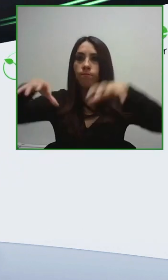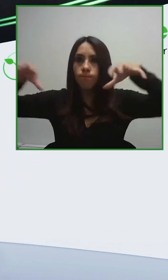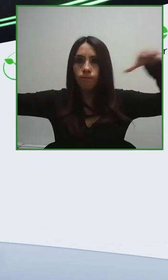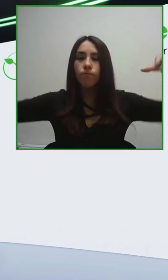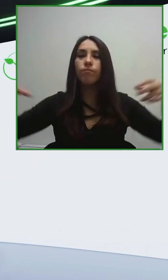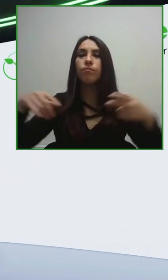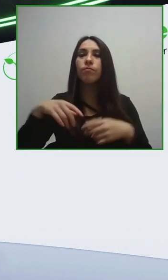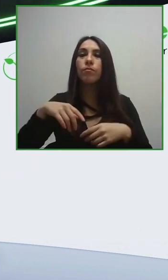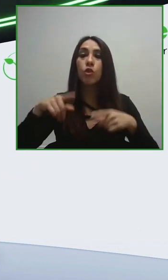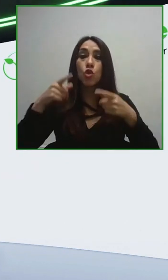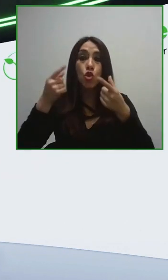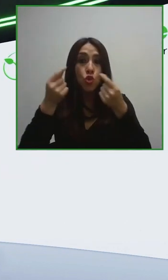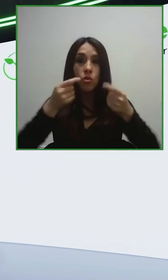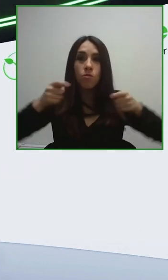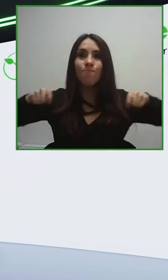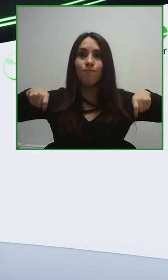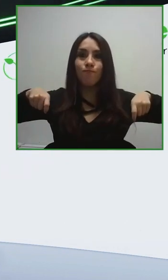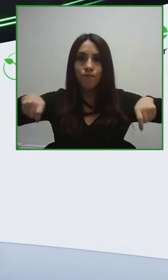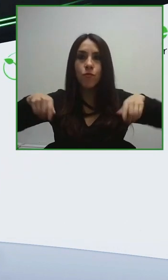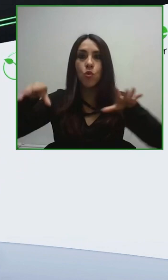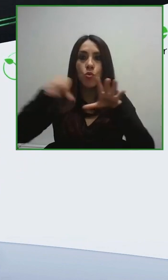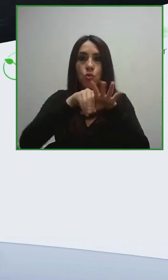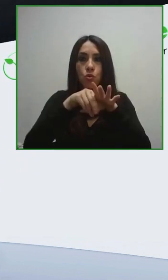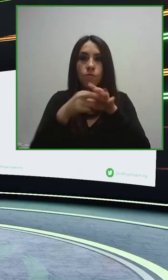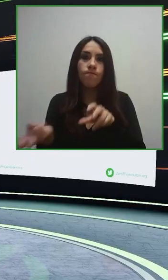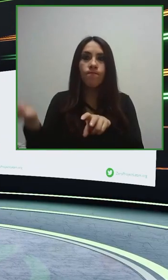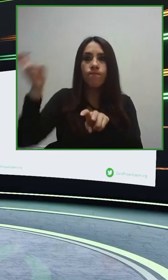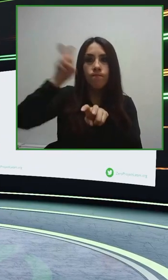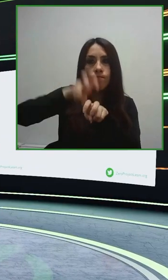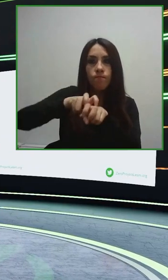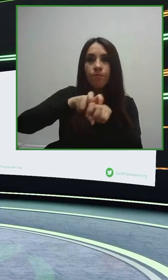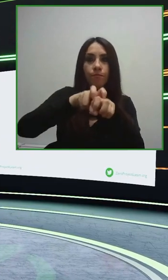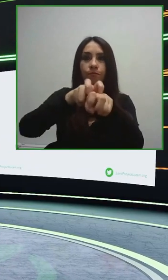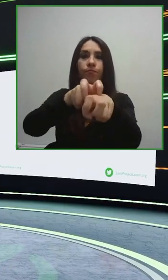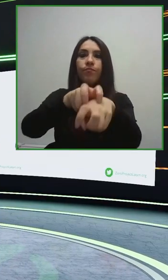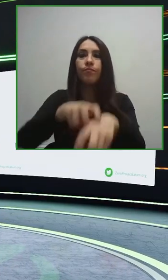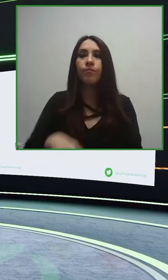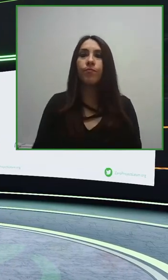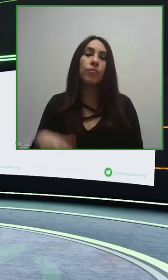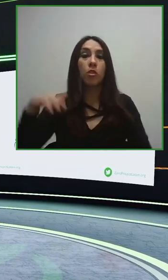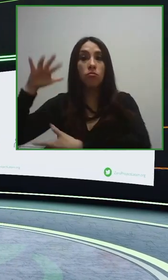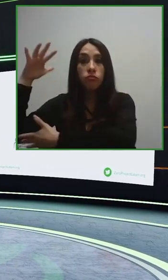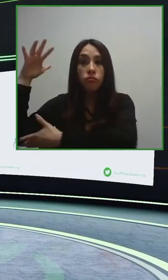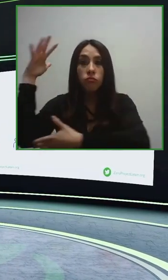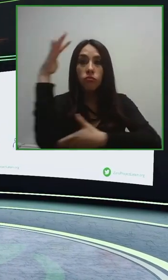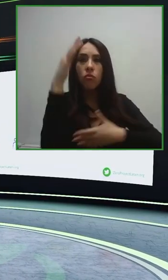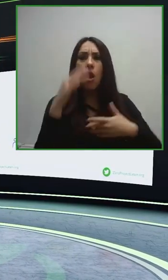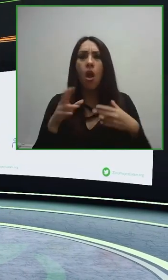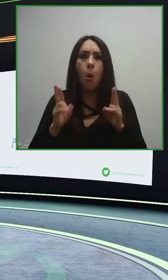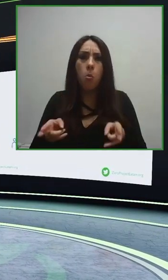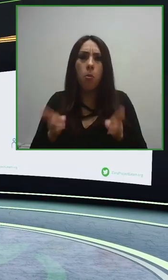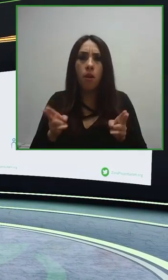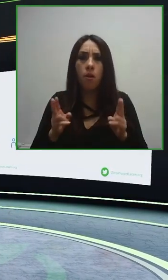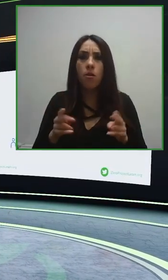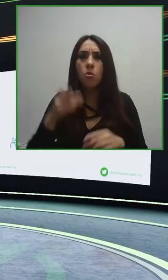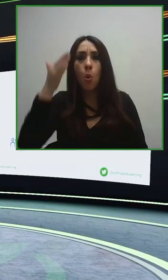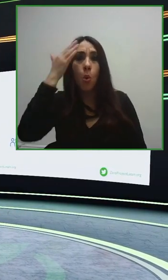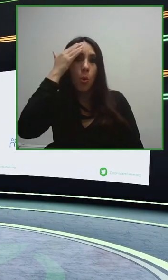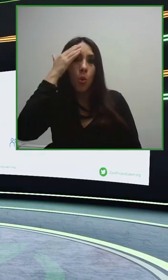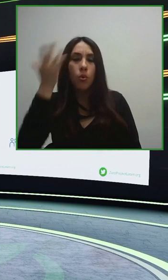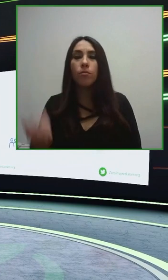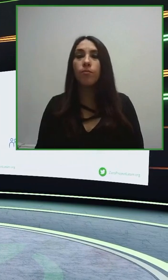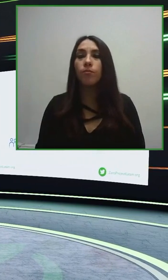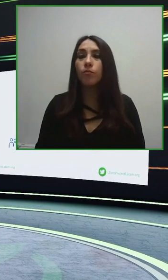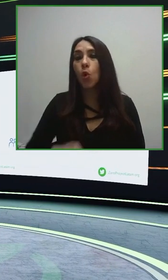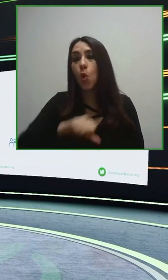lugares naturales que de otro modo sería imposible hacerlo. También escucharemos al programa World Around You, de